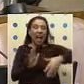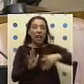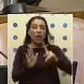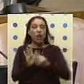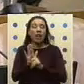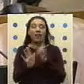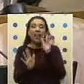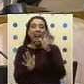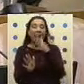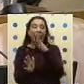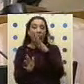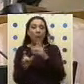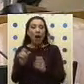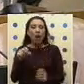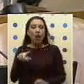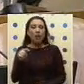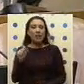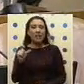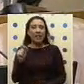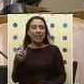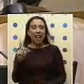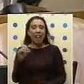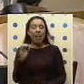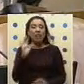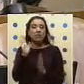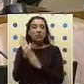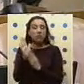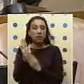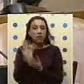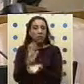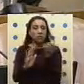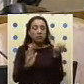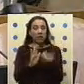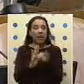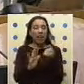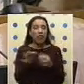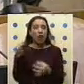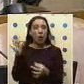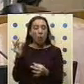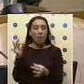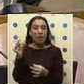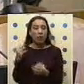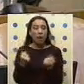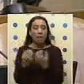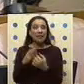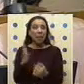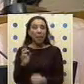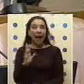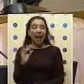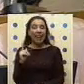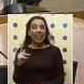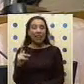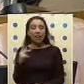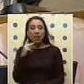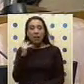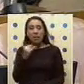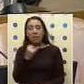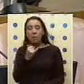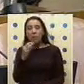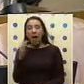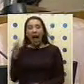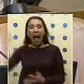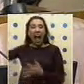agua contactada. Se descalificaron documentos internos de la empresa Barrick, en donde se señala que fueron más el número de aludes y